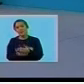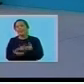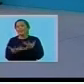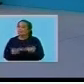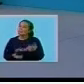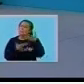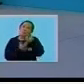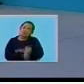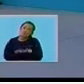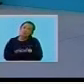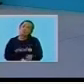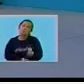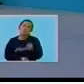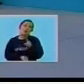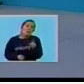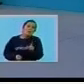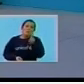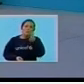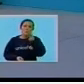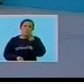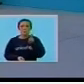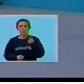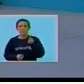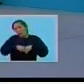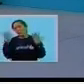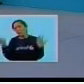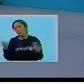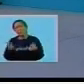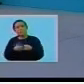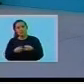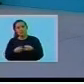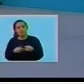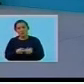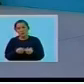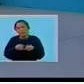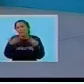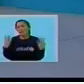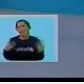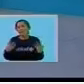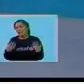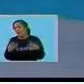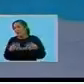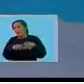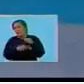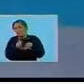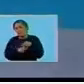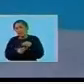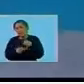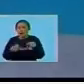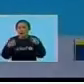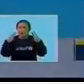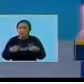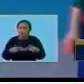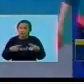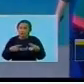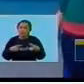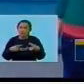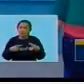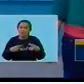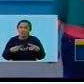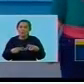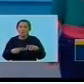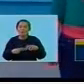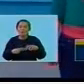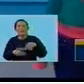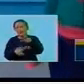que ayude, si no es con UNICEF, con cualquier otra ONG que esté cerca suyo, con cualquier familiar. Ahora, ¿sabes qué? Nos tenemos que ir a un corte inmediatamente para que la gente llame